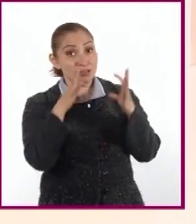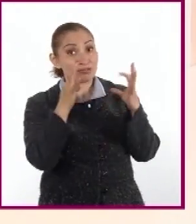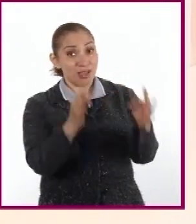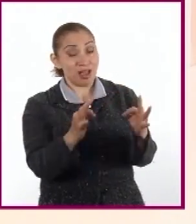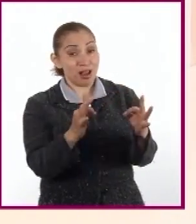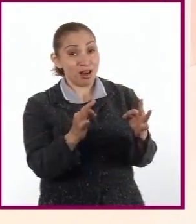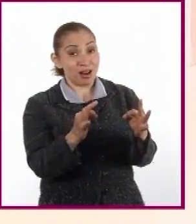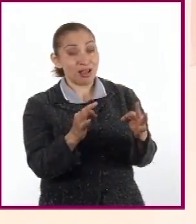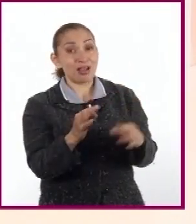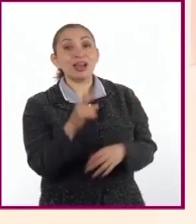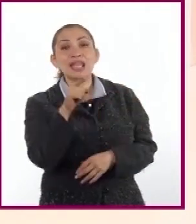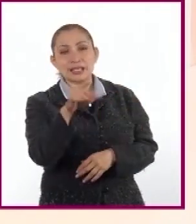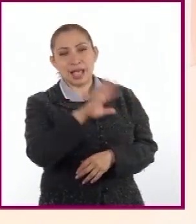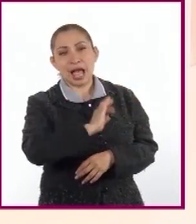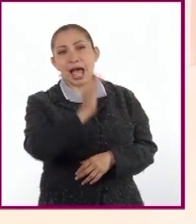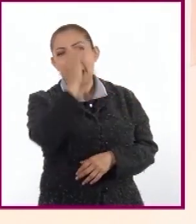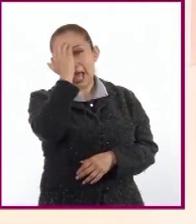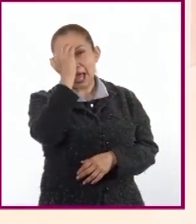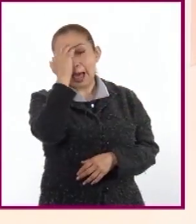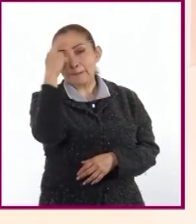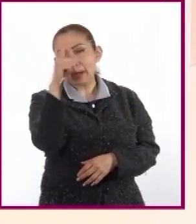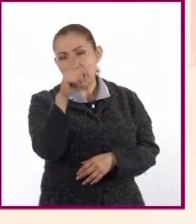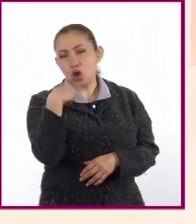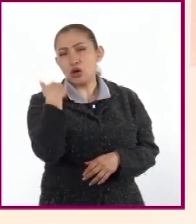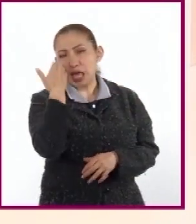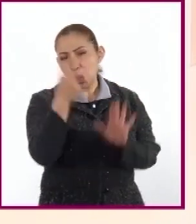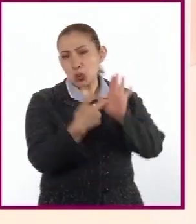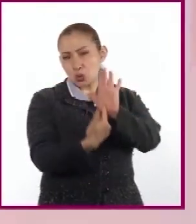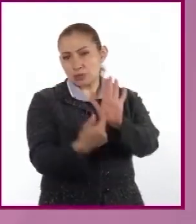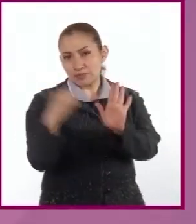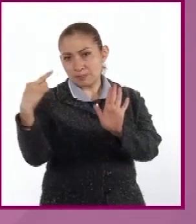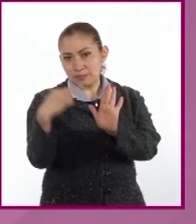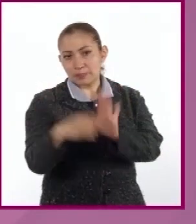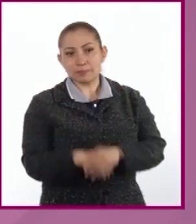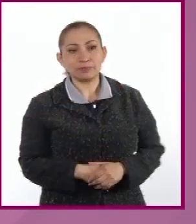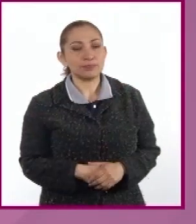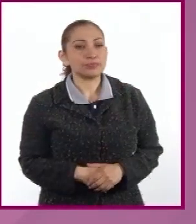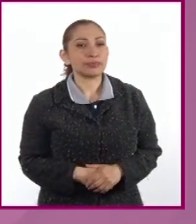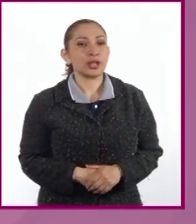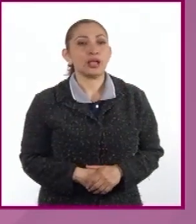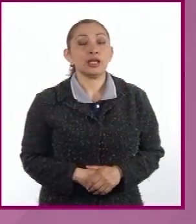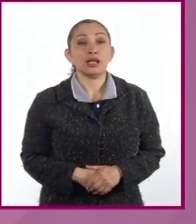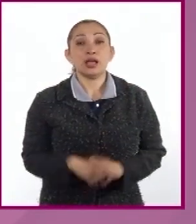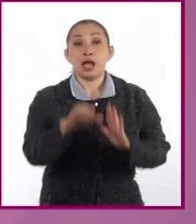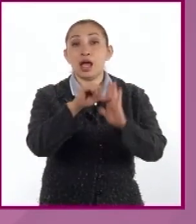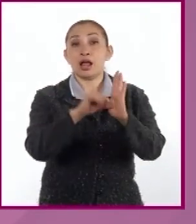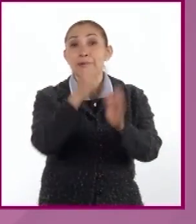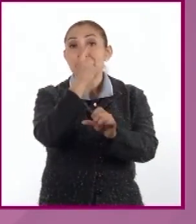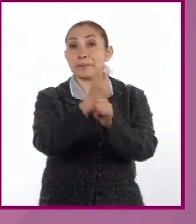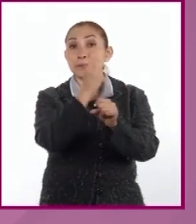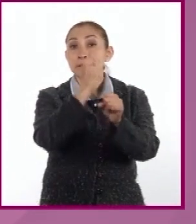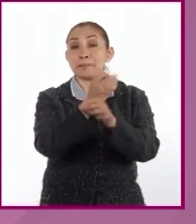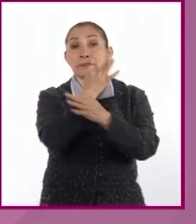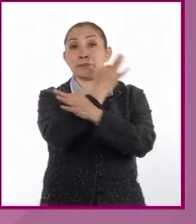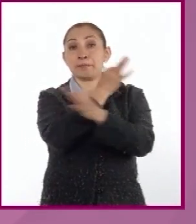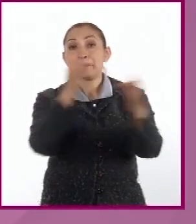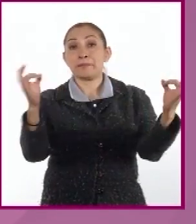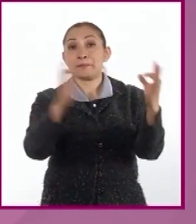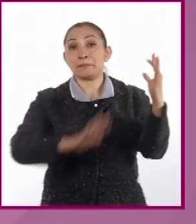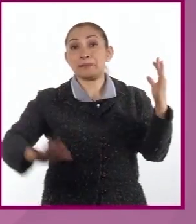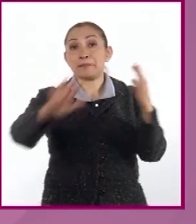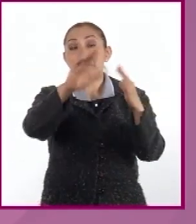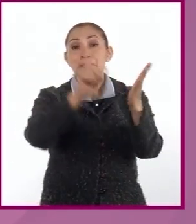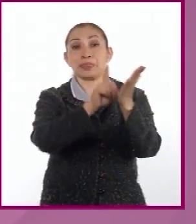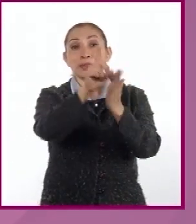que es probable que ya conozcan, pero aún así me gustaría retomarlos. El artículo primero de la Declaración Universal